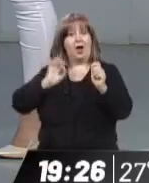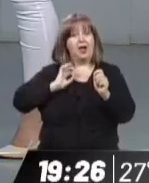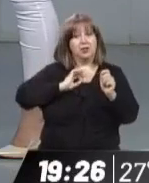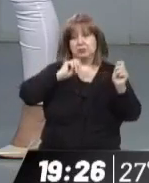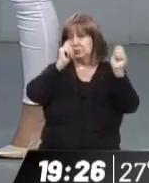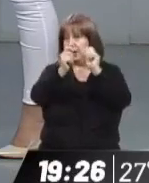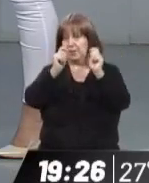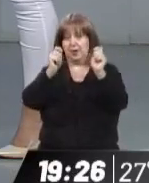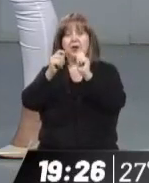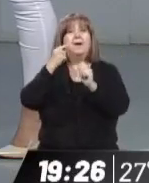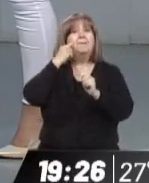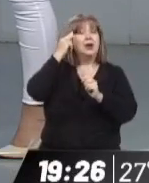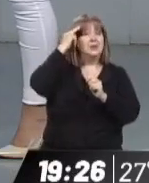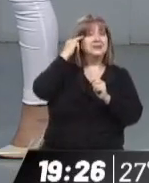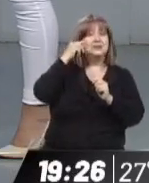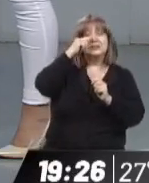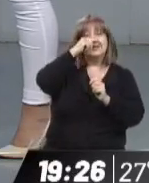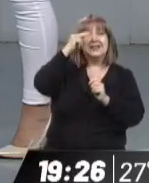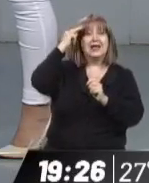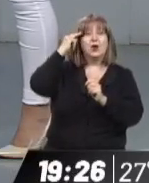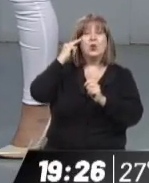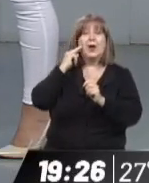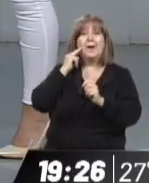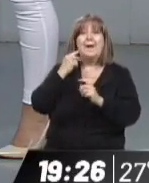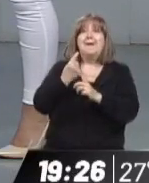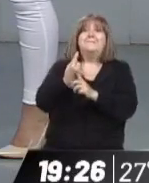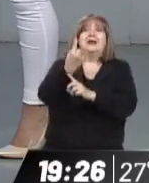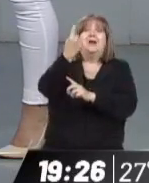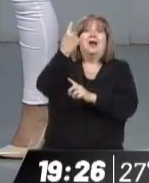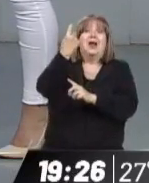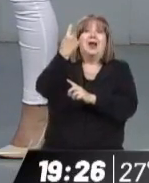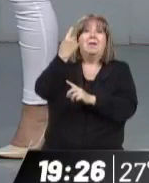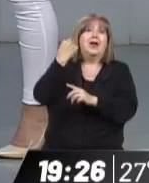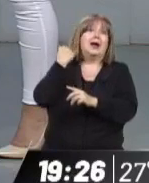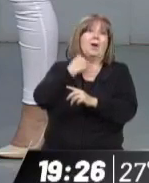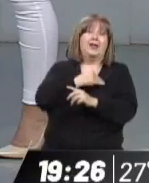estos años. En 1979 sufrió por primera vez la pérdida de su